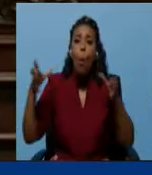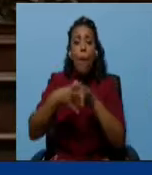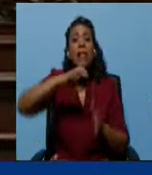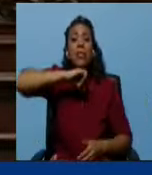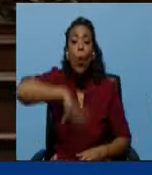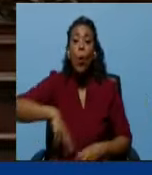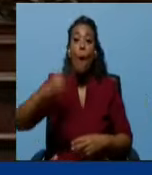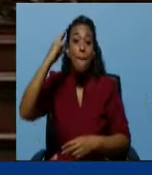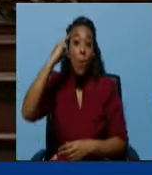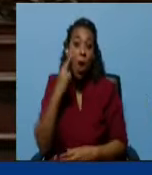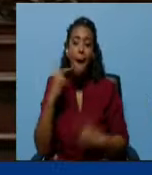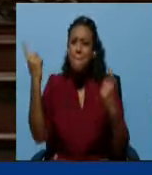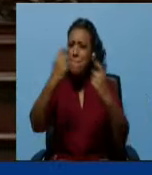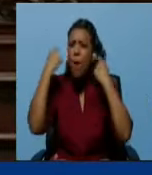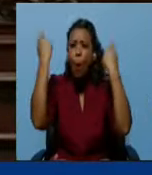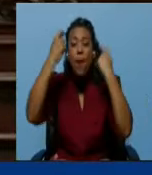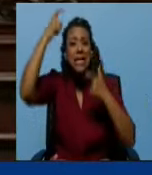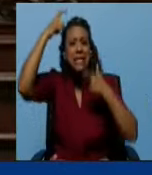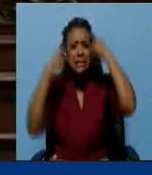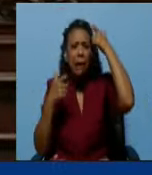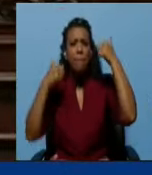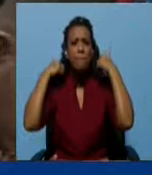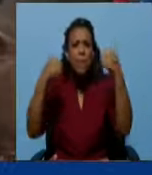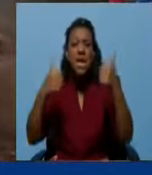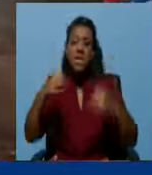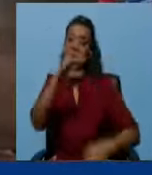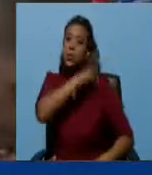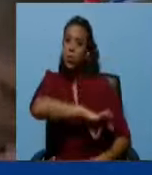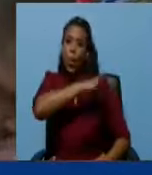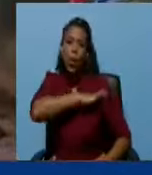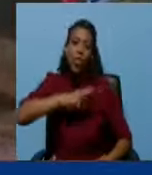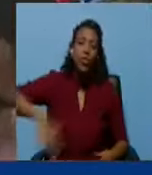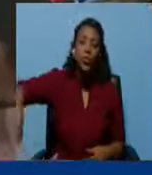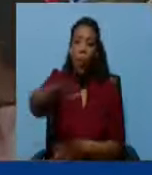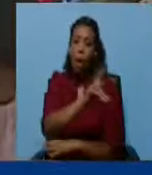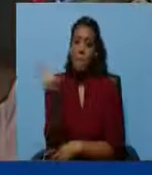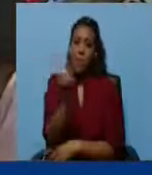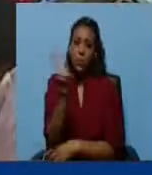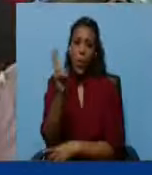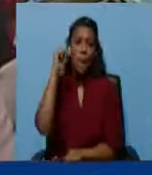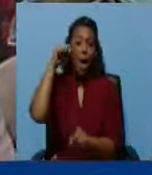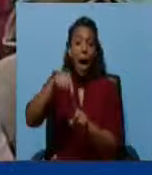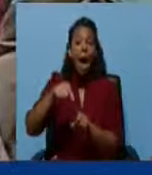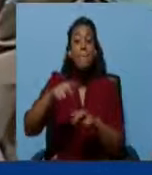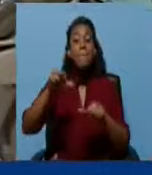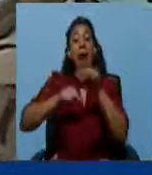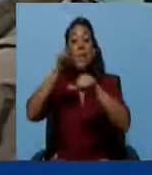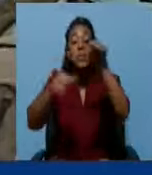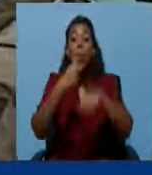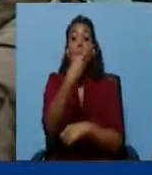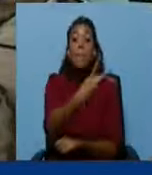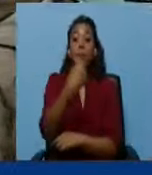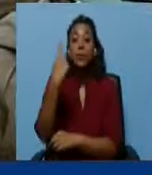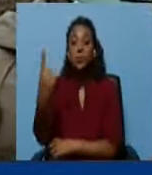Histórico Bolivariano Popular Chavista y Socialista de Venezuela para el siglo XXI.